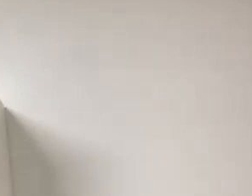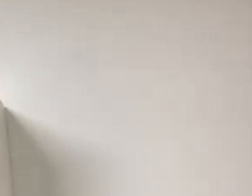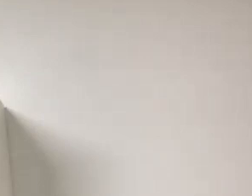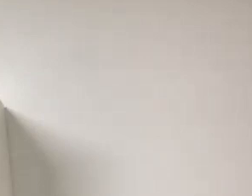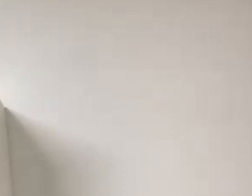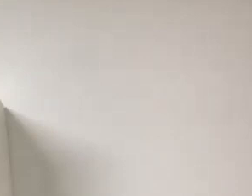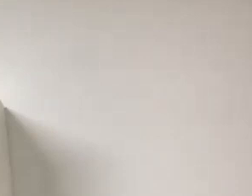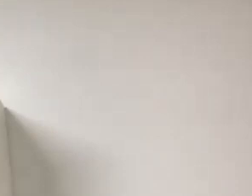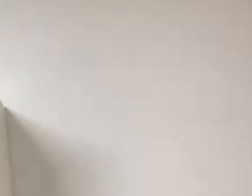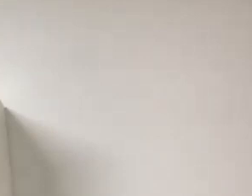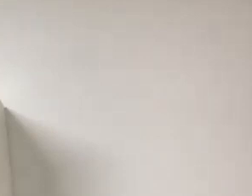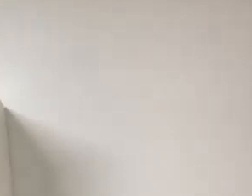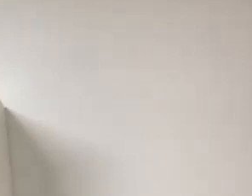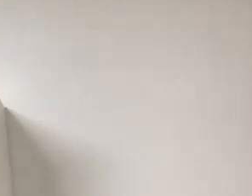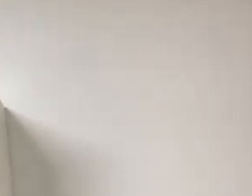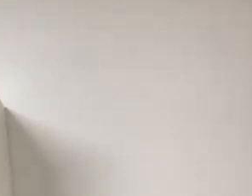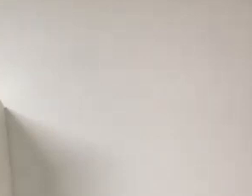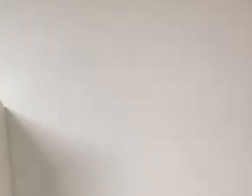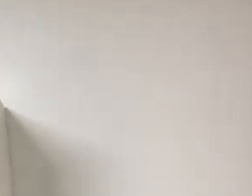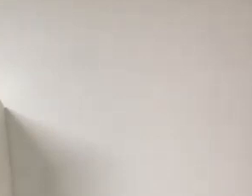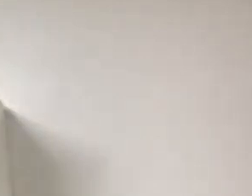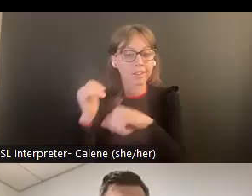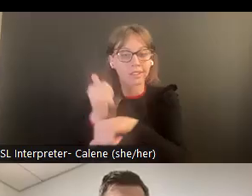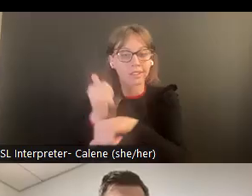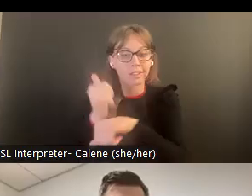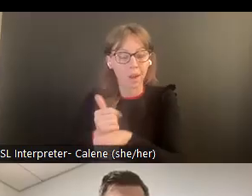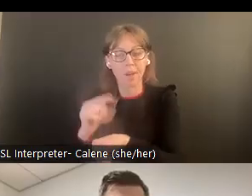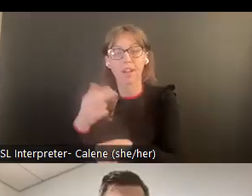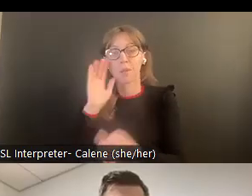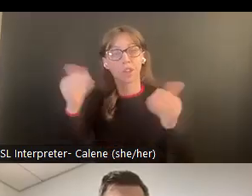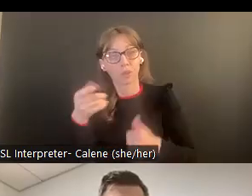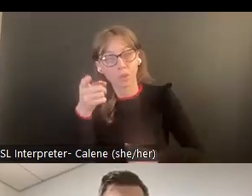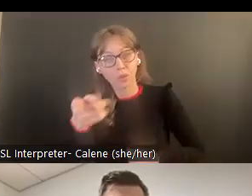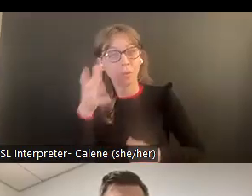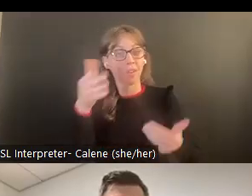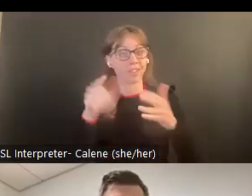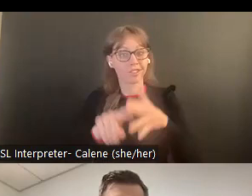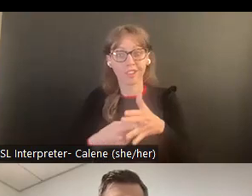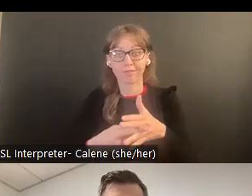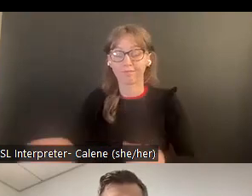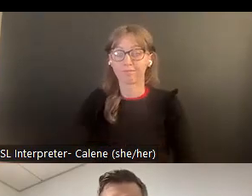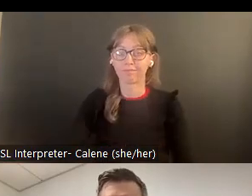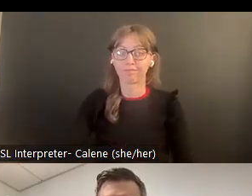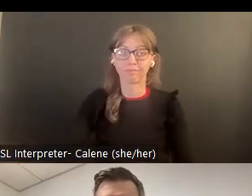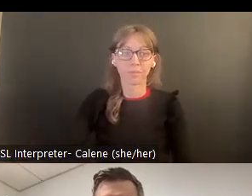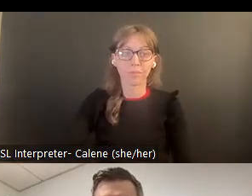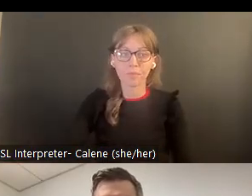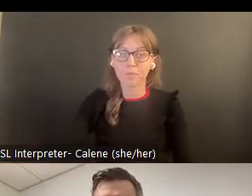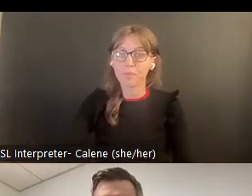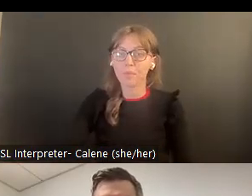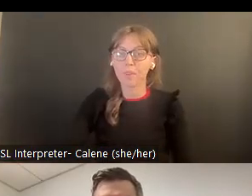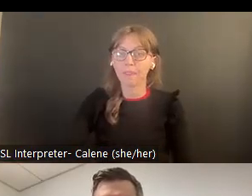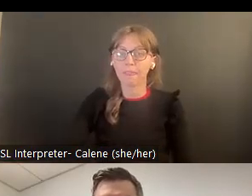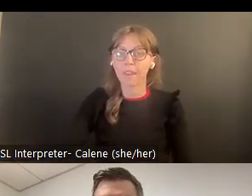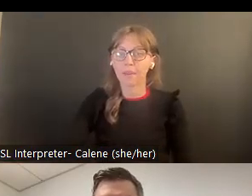Y Mark, si no le molesta compartir su pantalla y puedo entonces presentarte y podemos comenzar.